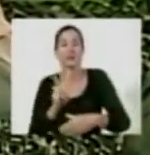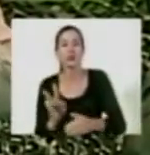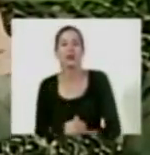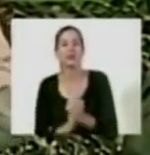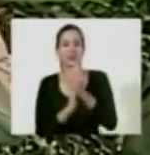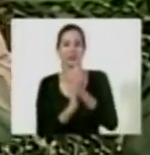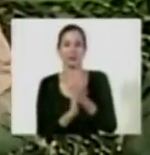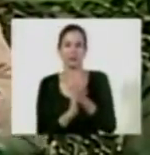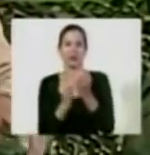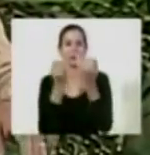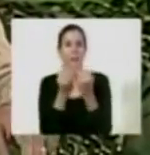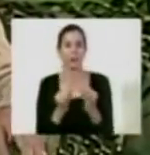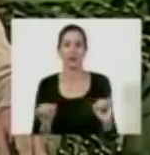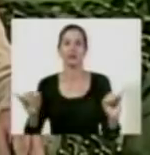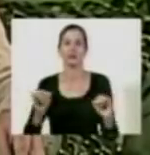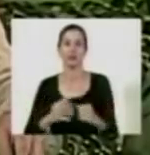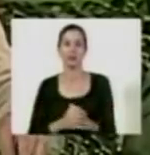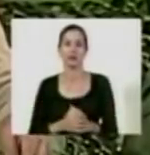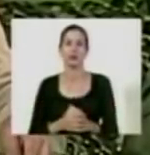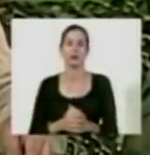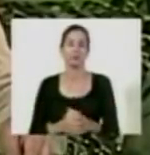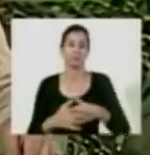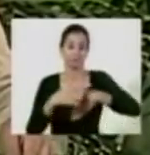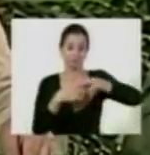de la soberanía del continente.